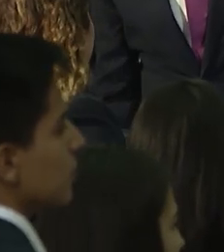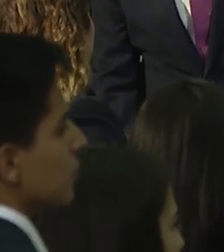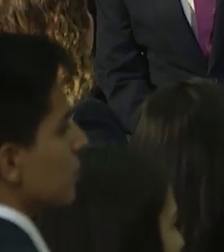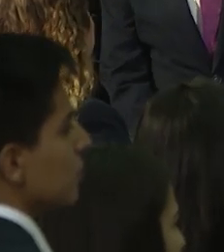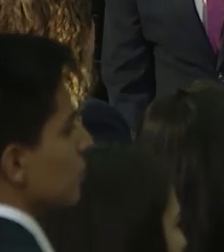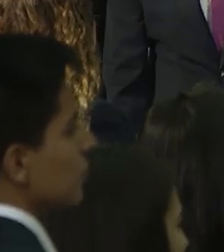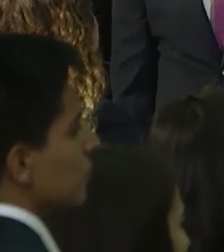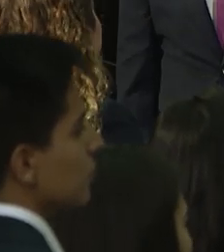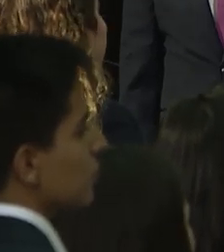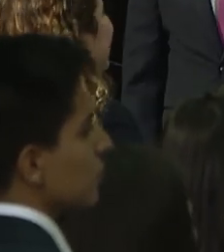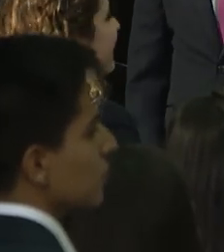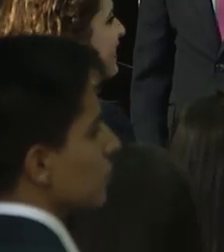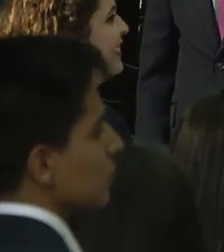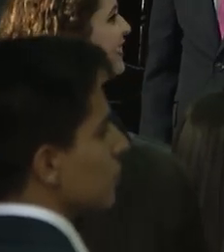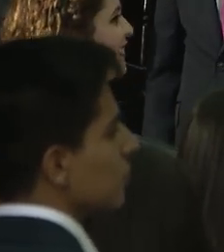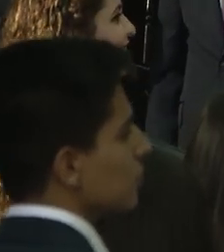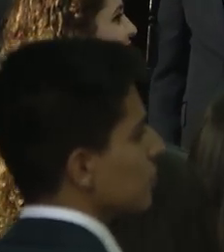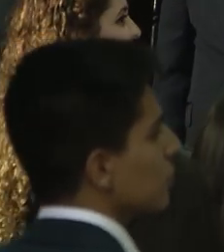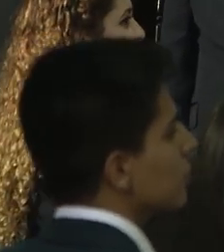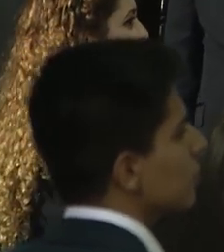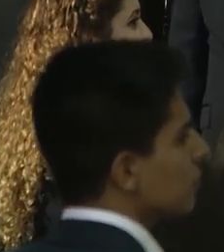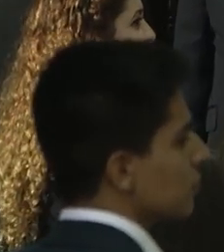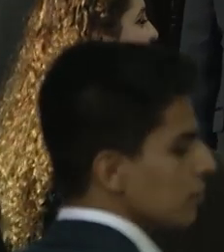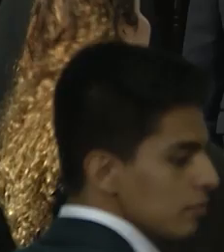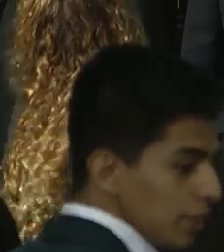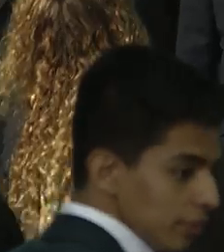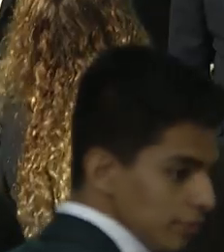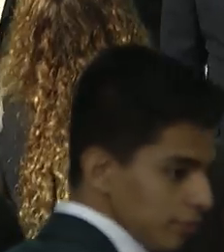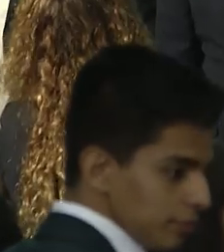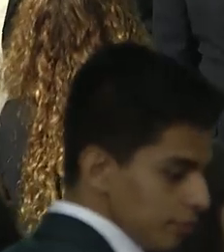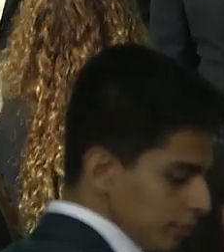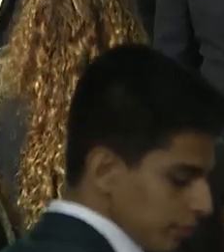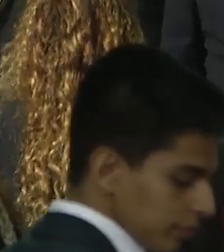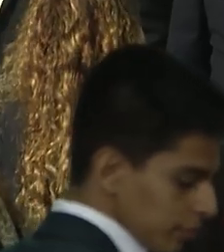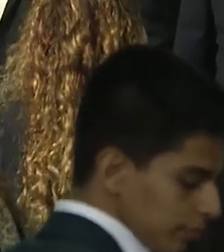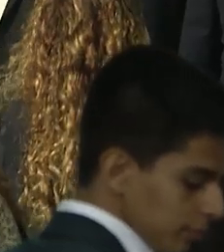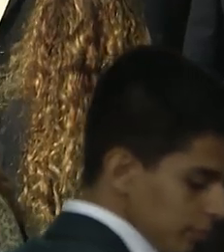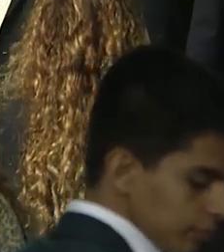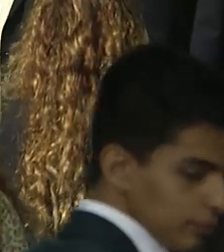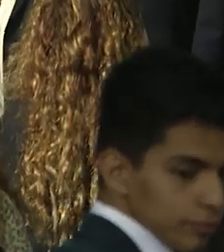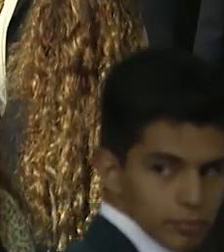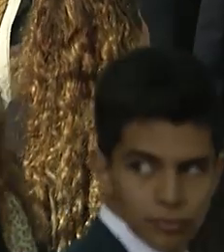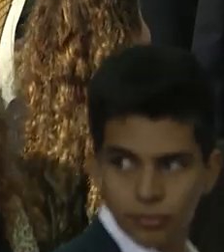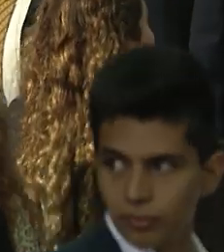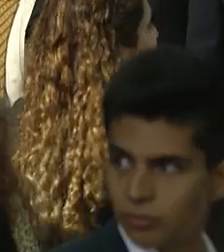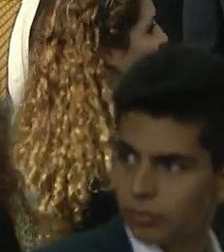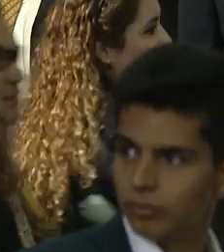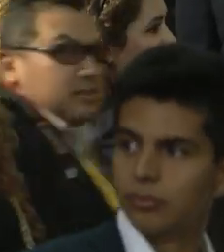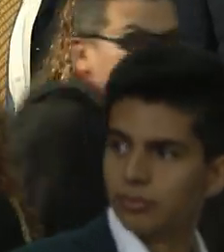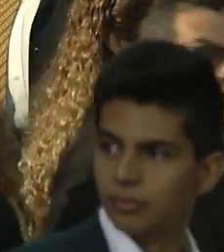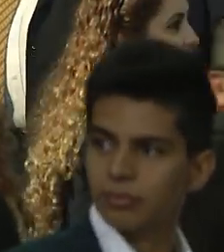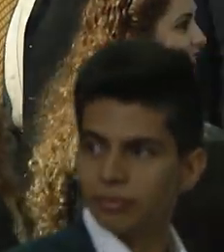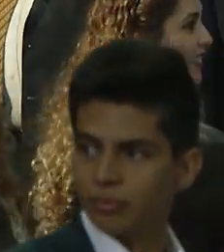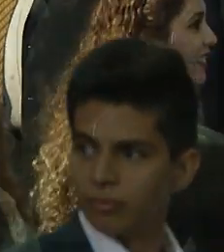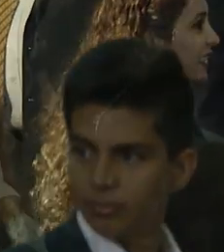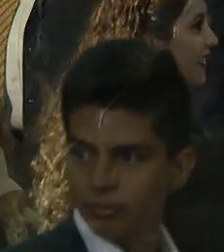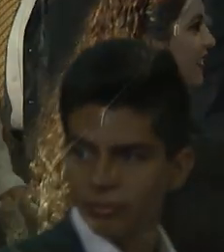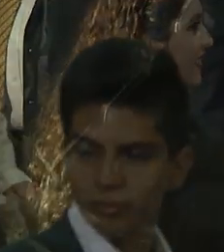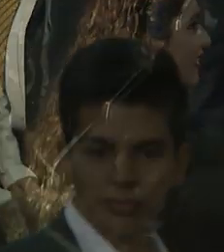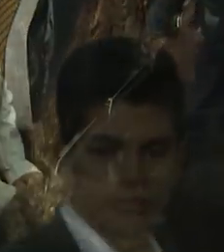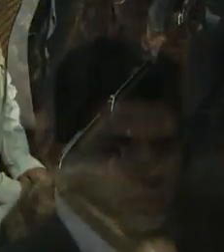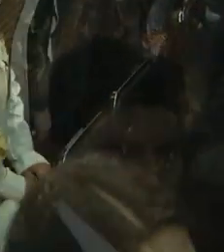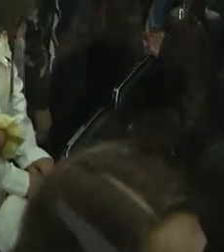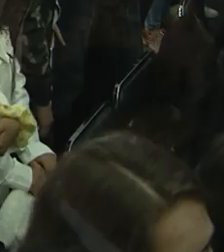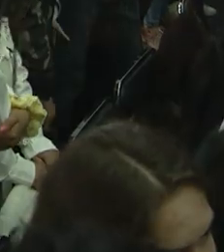la comunidad presente en esta ceremonia importantísima en el que se cumplen 90 años de la autonomía universitarios la